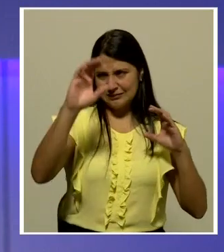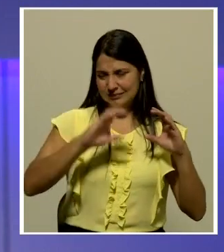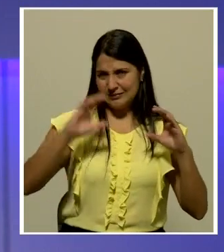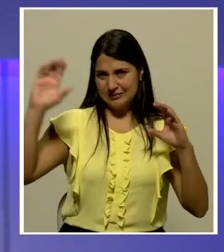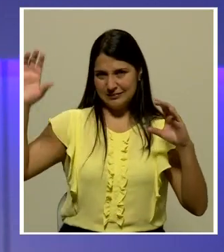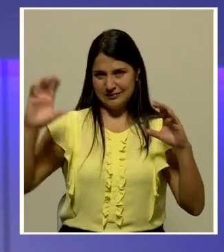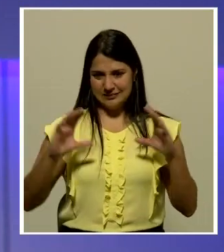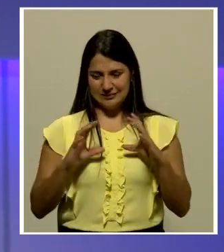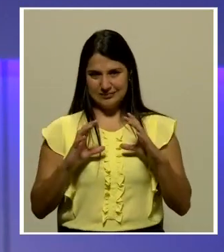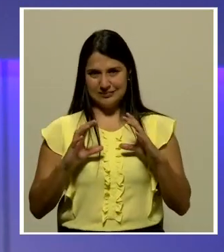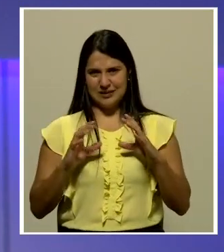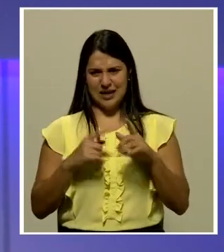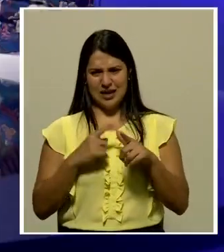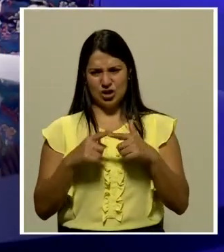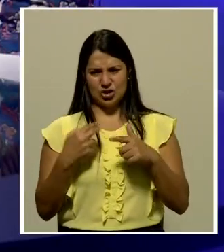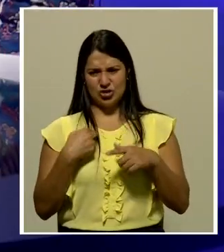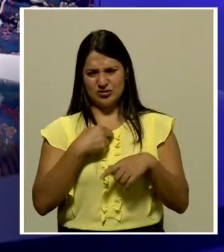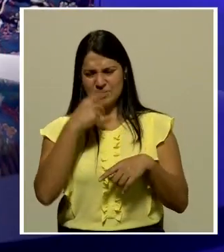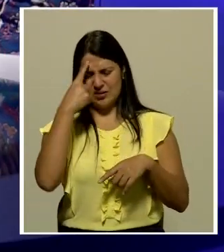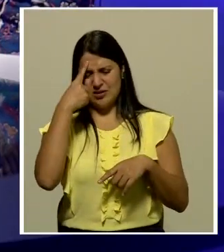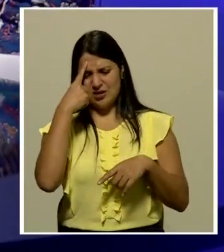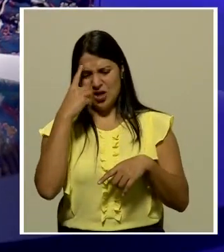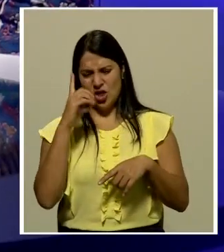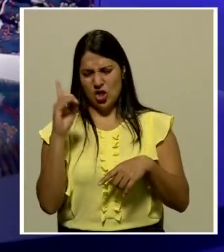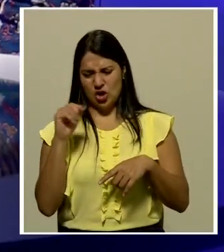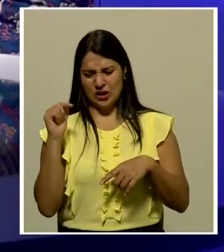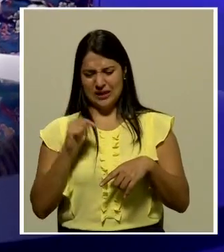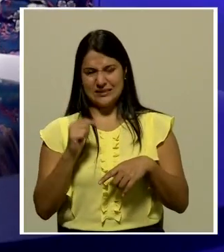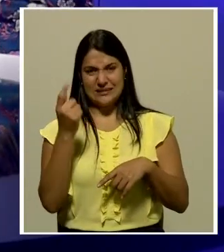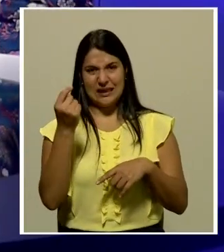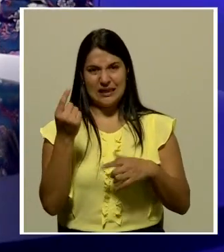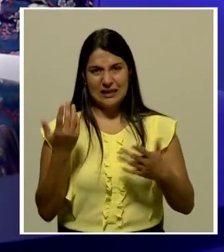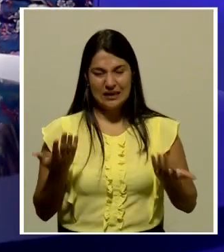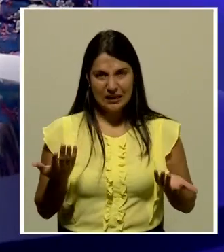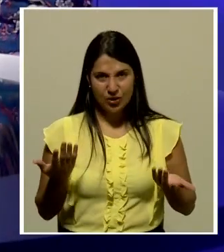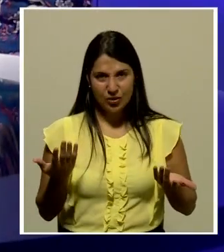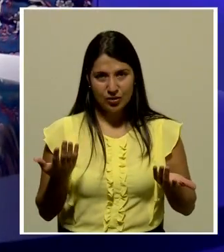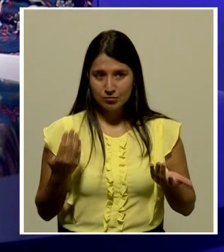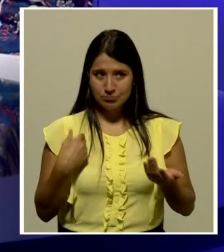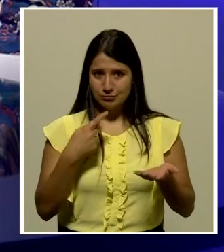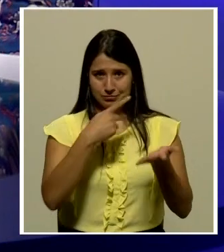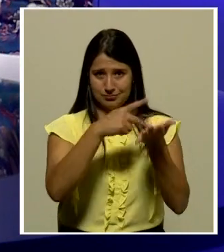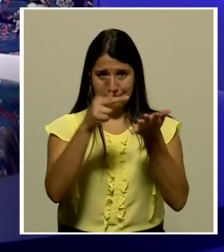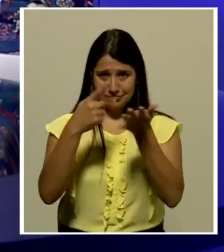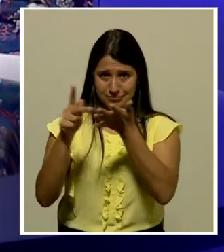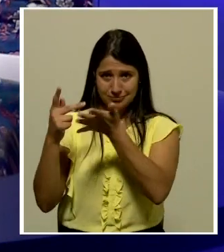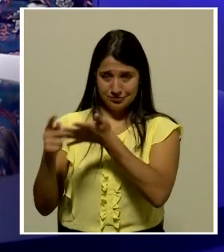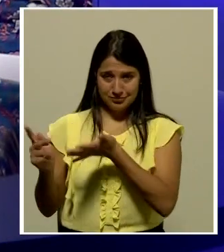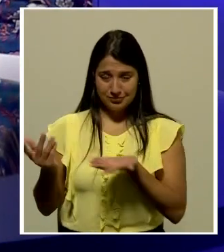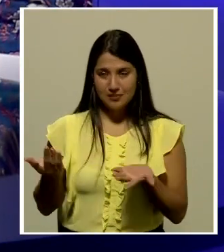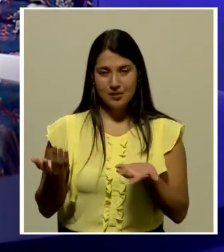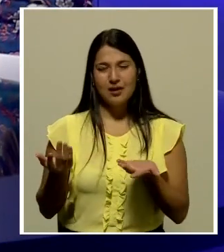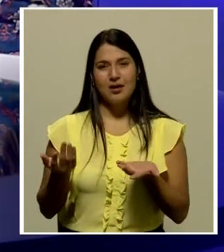¿dónde terminó todo ese dinero? Había un informe del OIJ que trató de rastrear